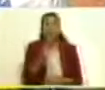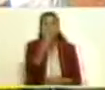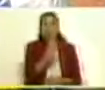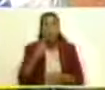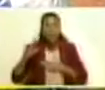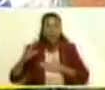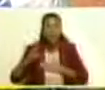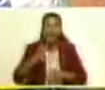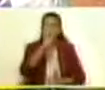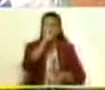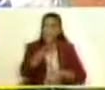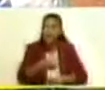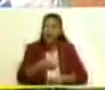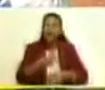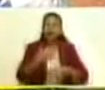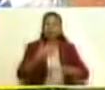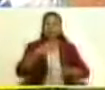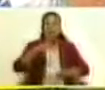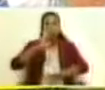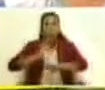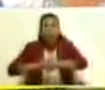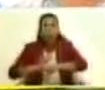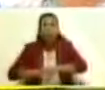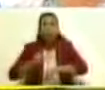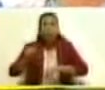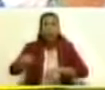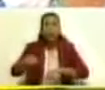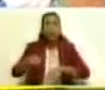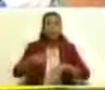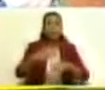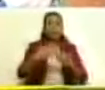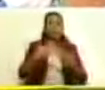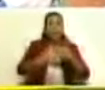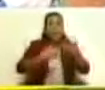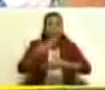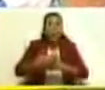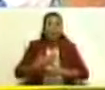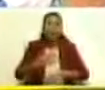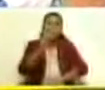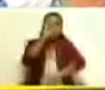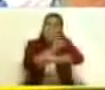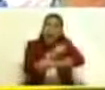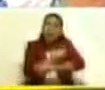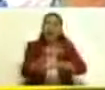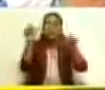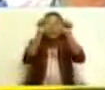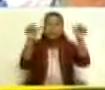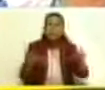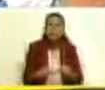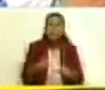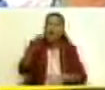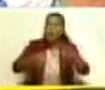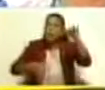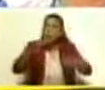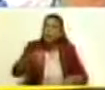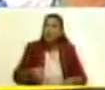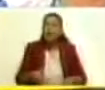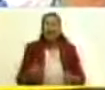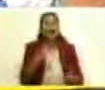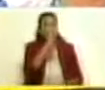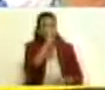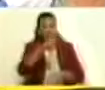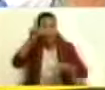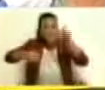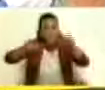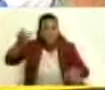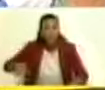cumplimiento y respeto de los regímenes impuestos a los procesados por parte del sistema de justicia. Llevar a